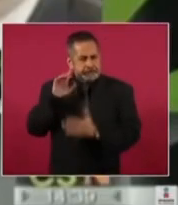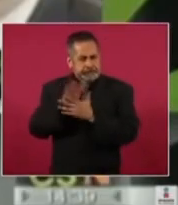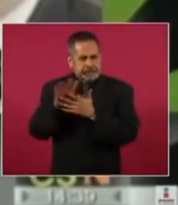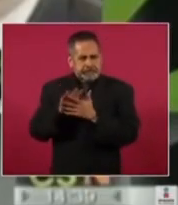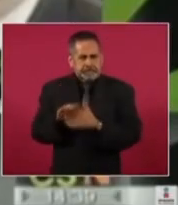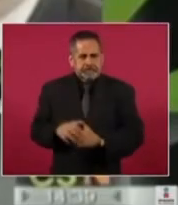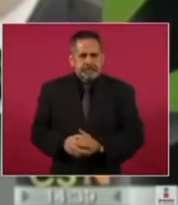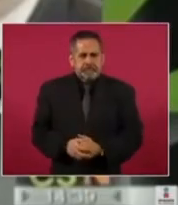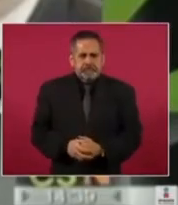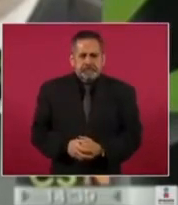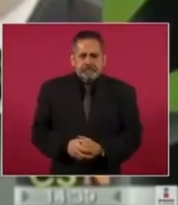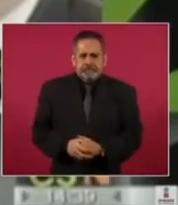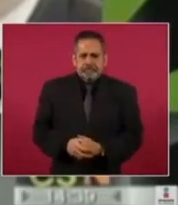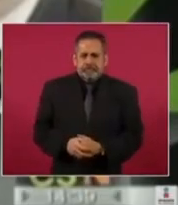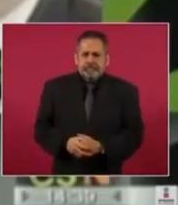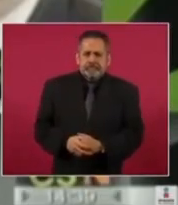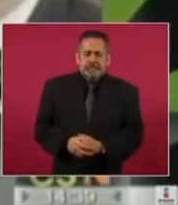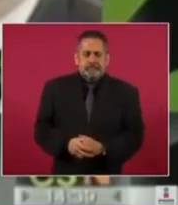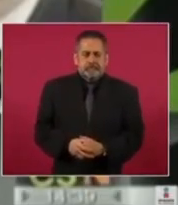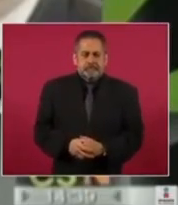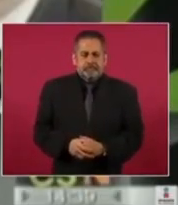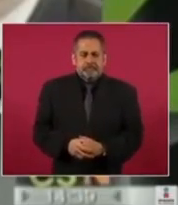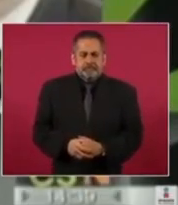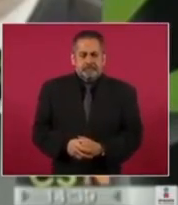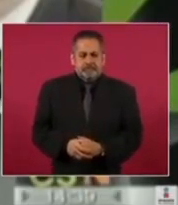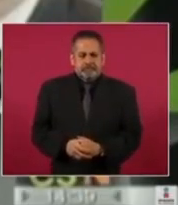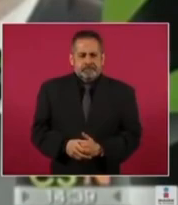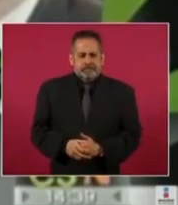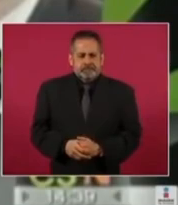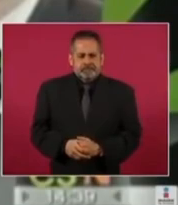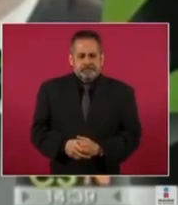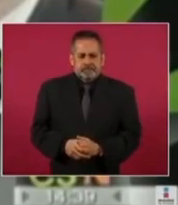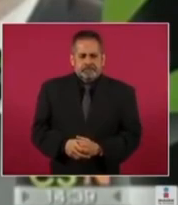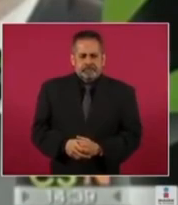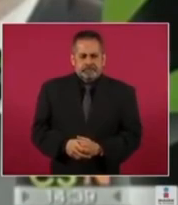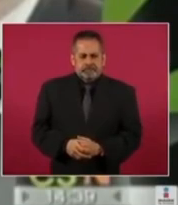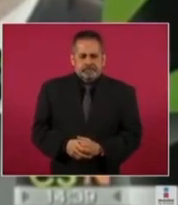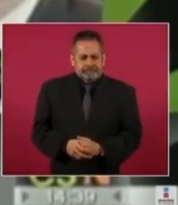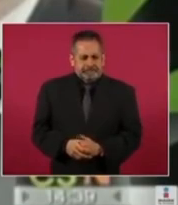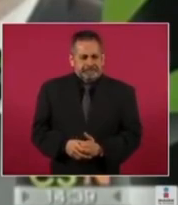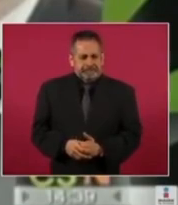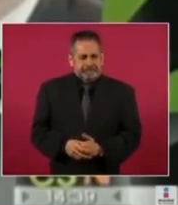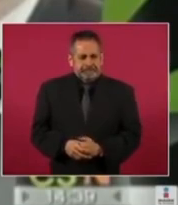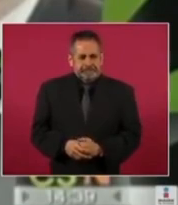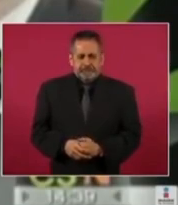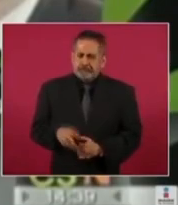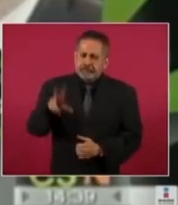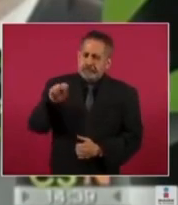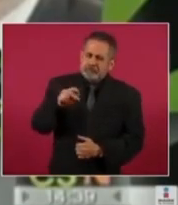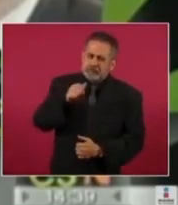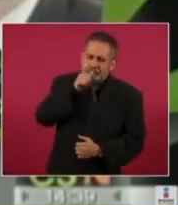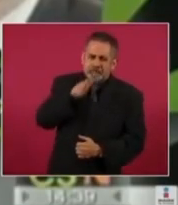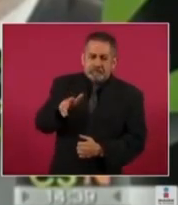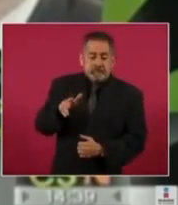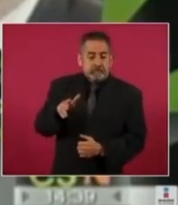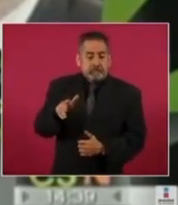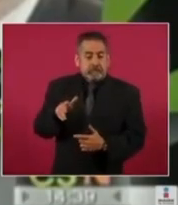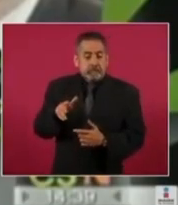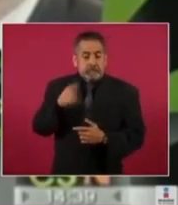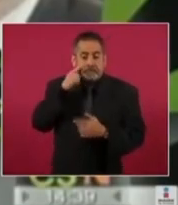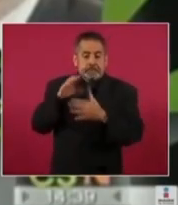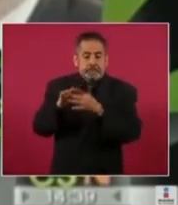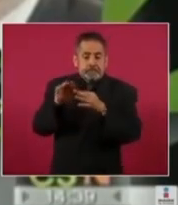No, exactamente. Y Ray Bradbury Reloaded, no, es que desde